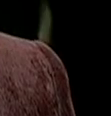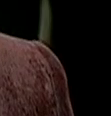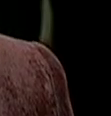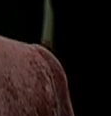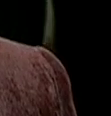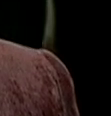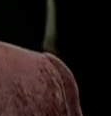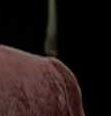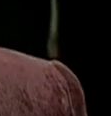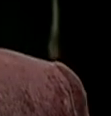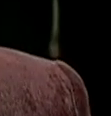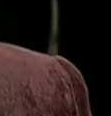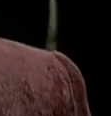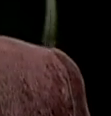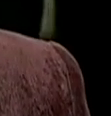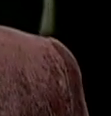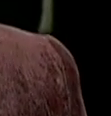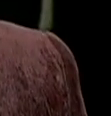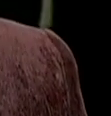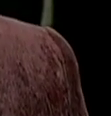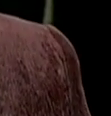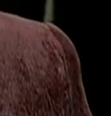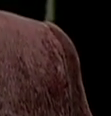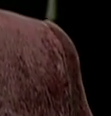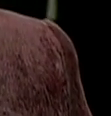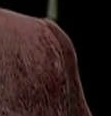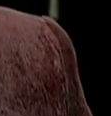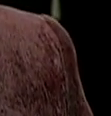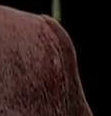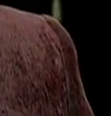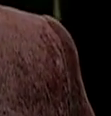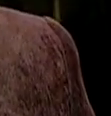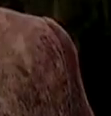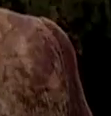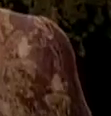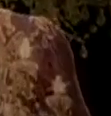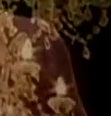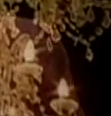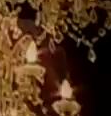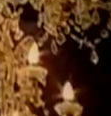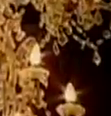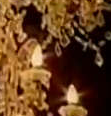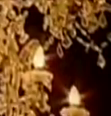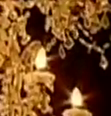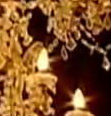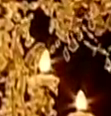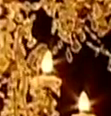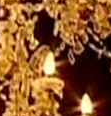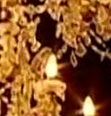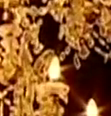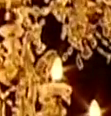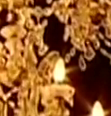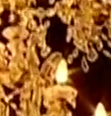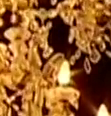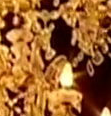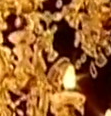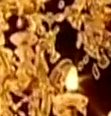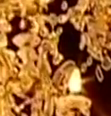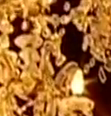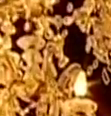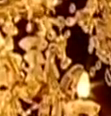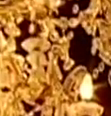cadenas gritaba al Señor gritaba al señor y el pobre